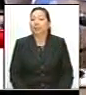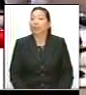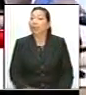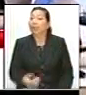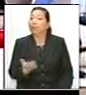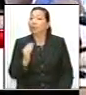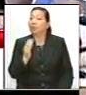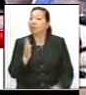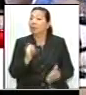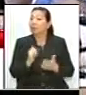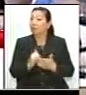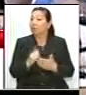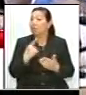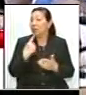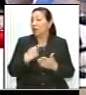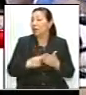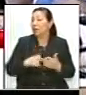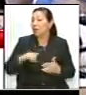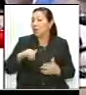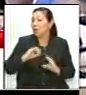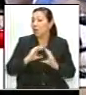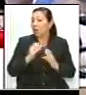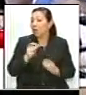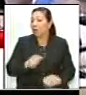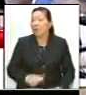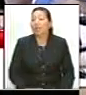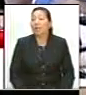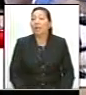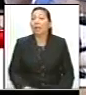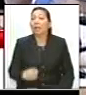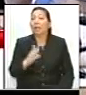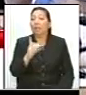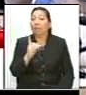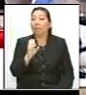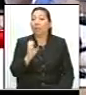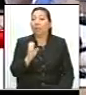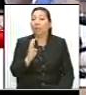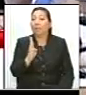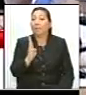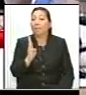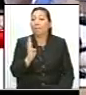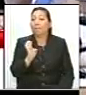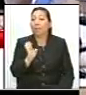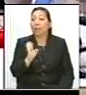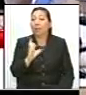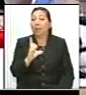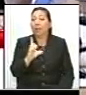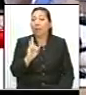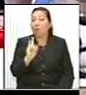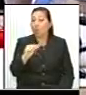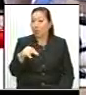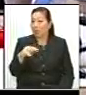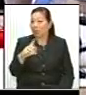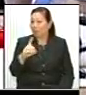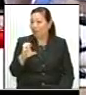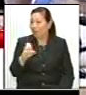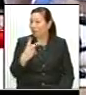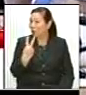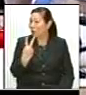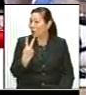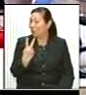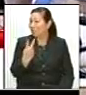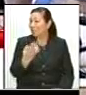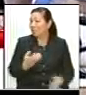un mandato que yo también considero, al igual que el congresista de Benlaunde, que no puede podemos leer las dos decisiones, las